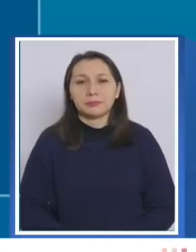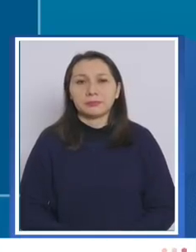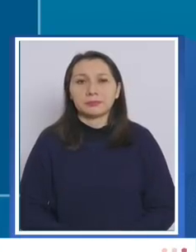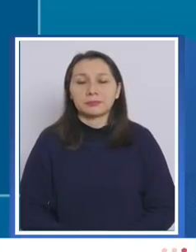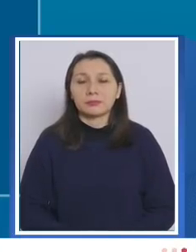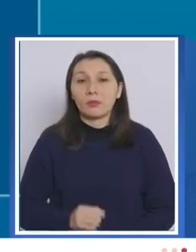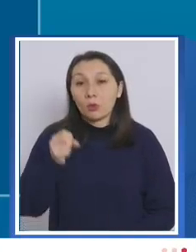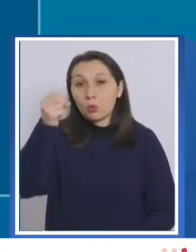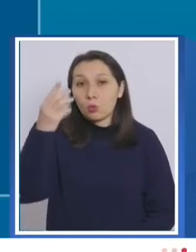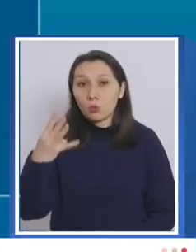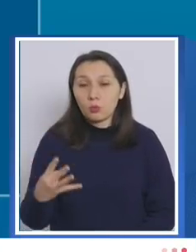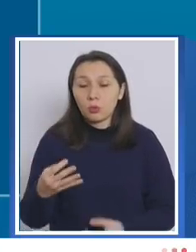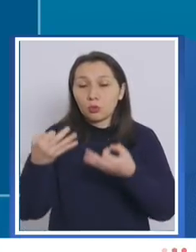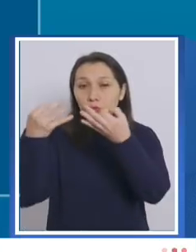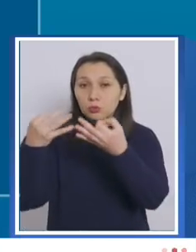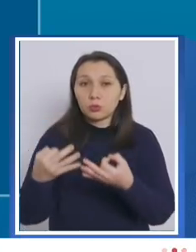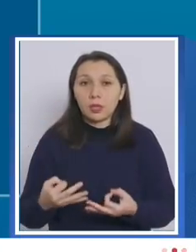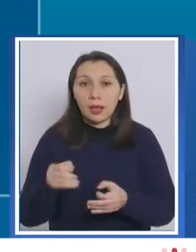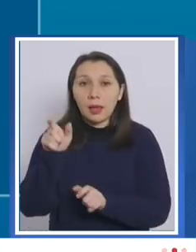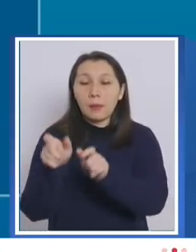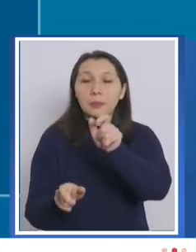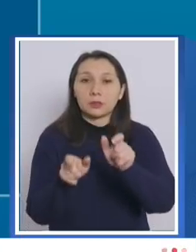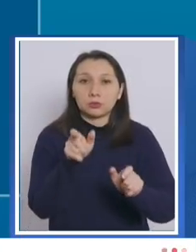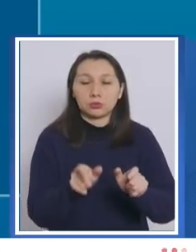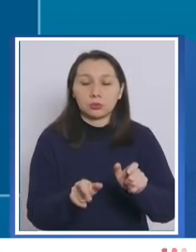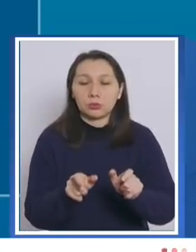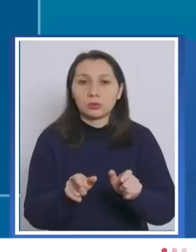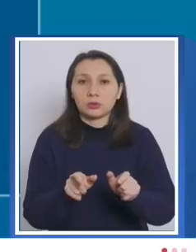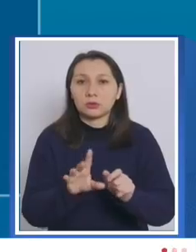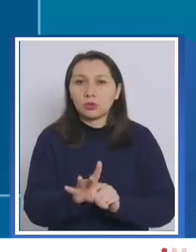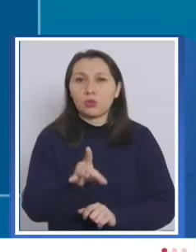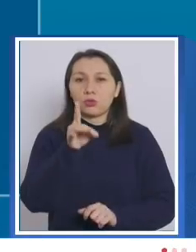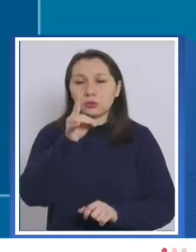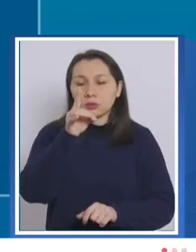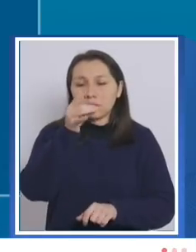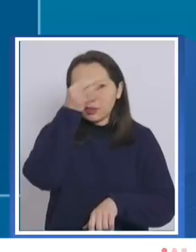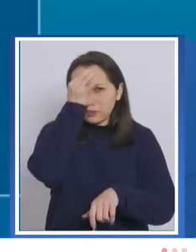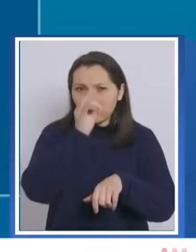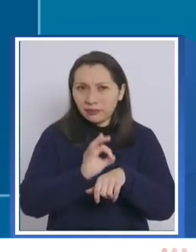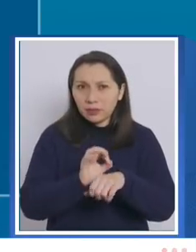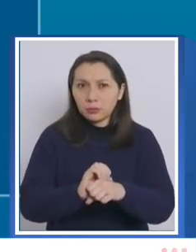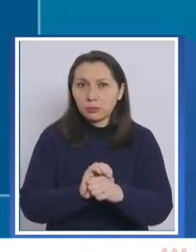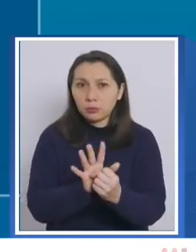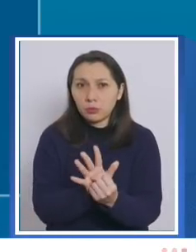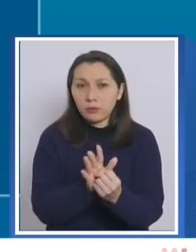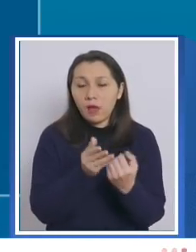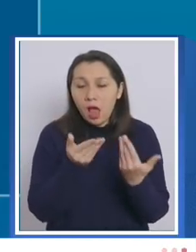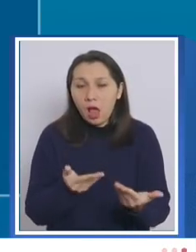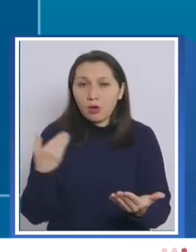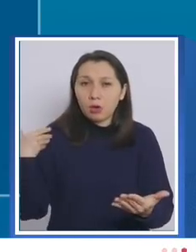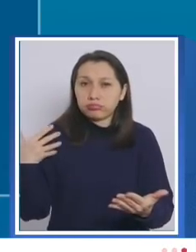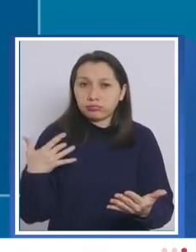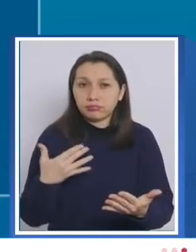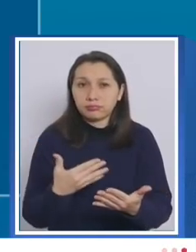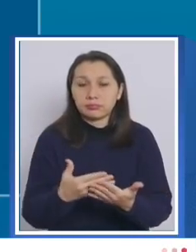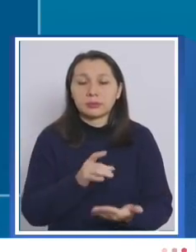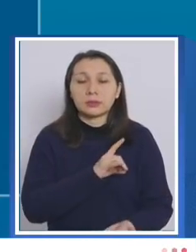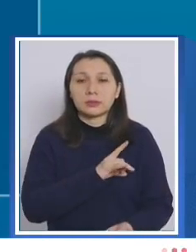La cifra total de personas diagnosticadas con COVID-19 hasta el momento en